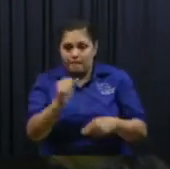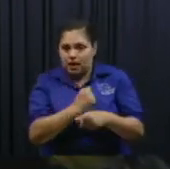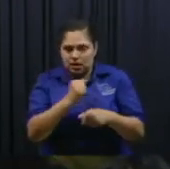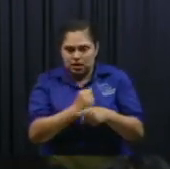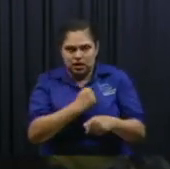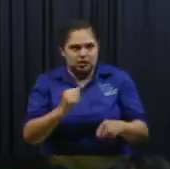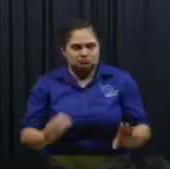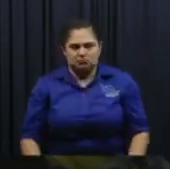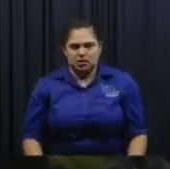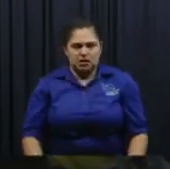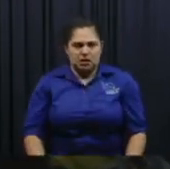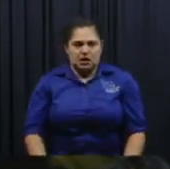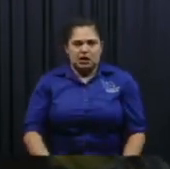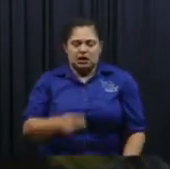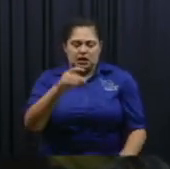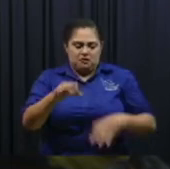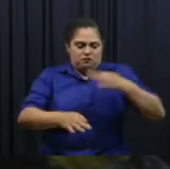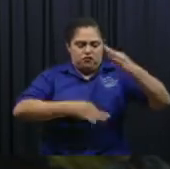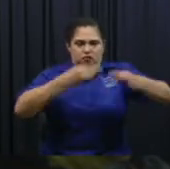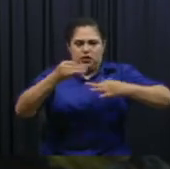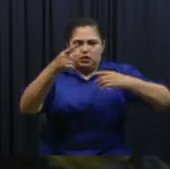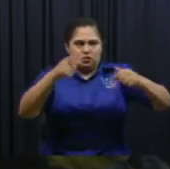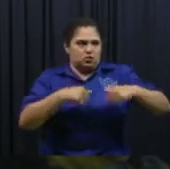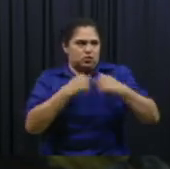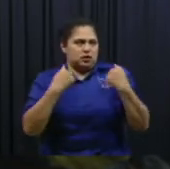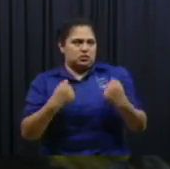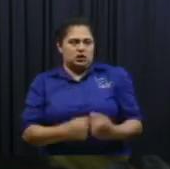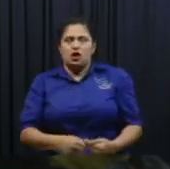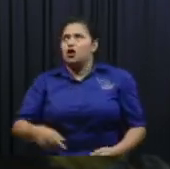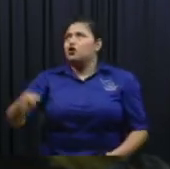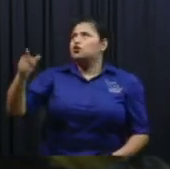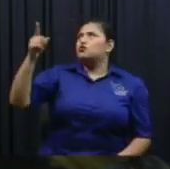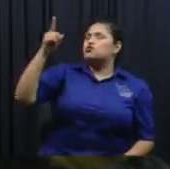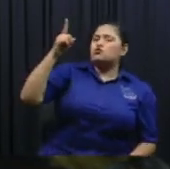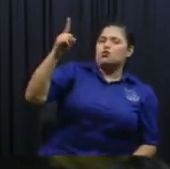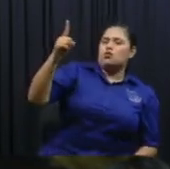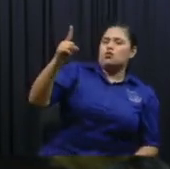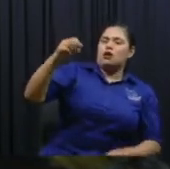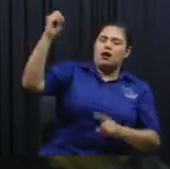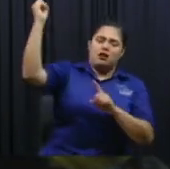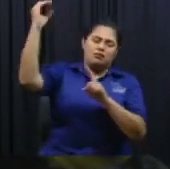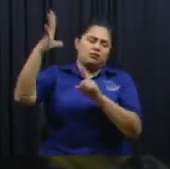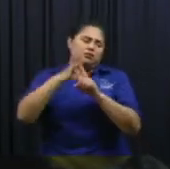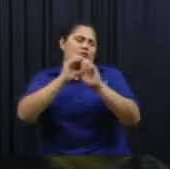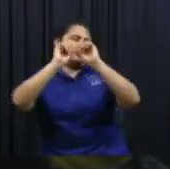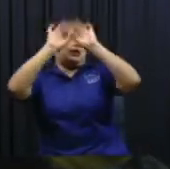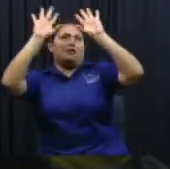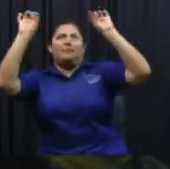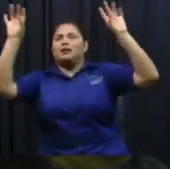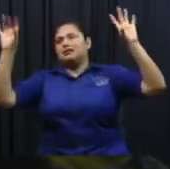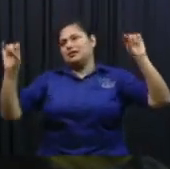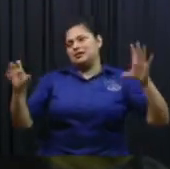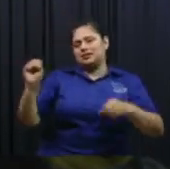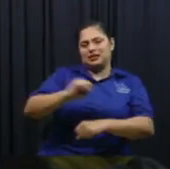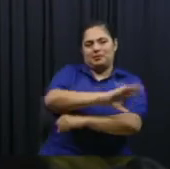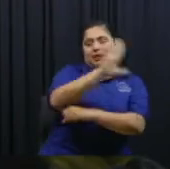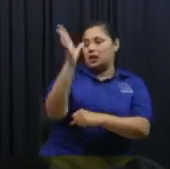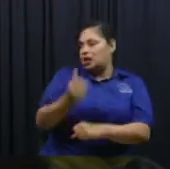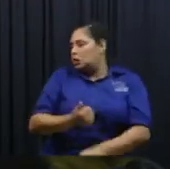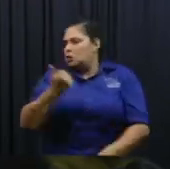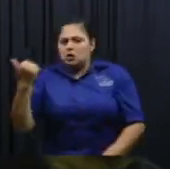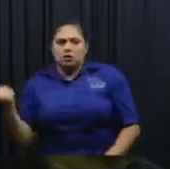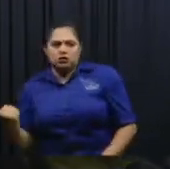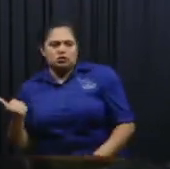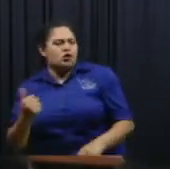pero tú eres el lucero resplandeciente de la mañana eres el alfa el omega y el otro está